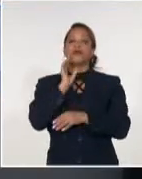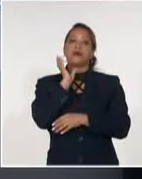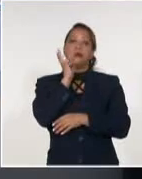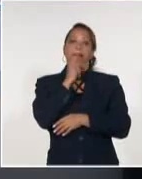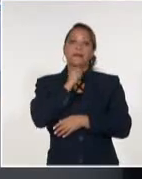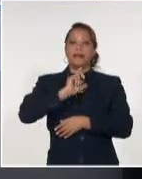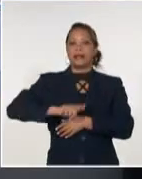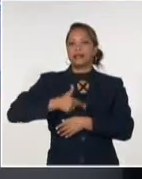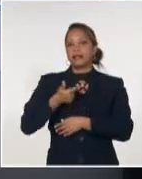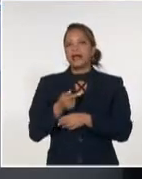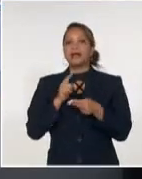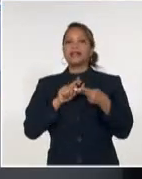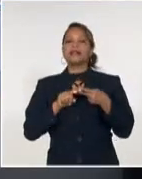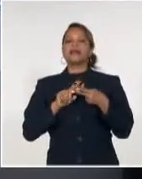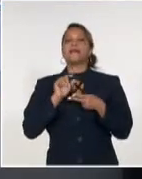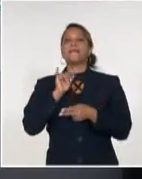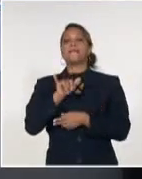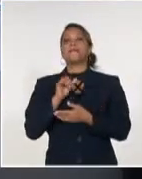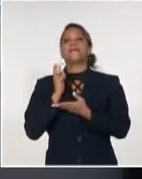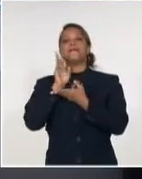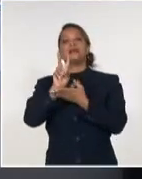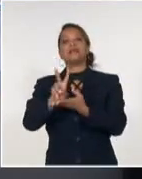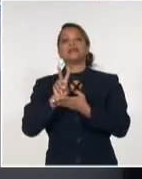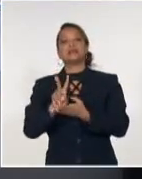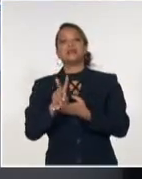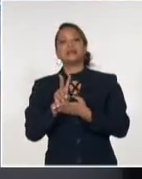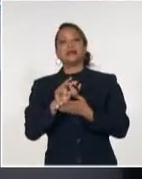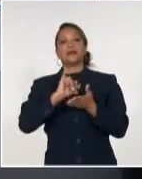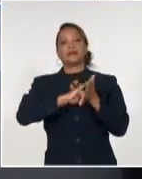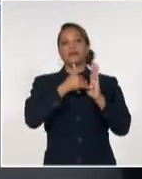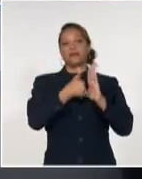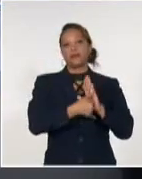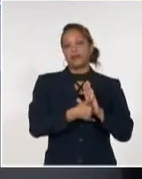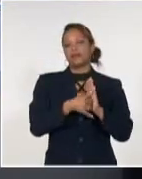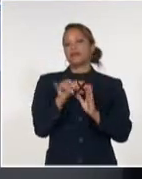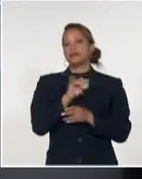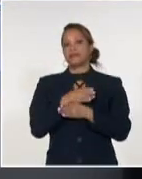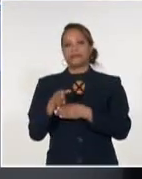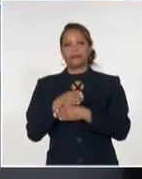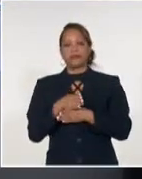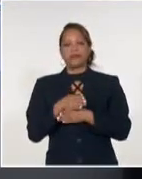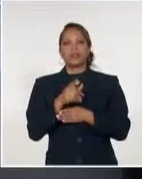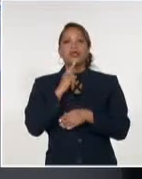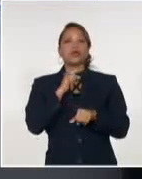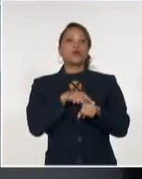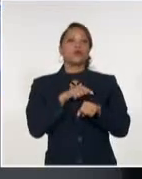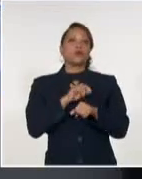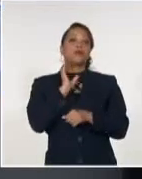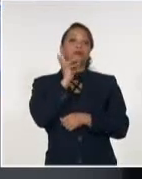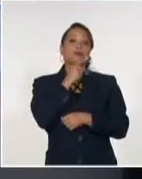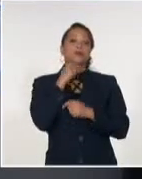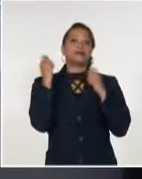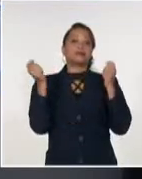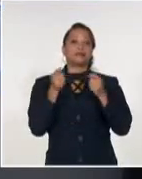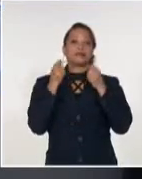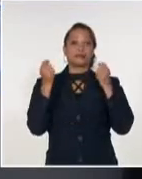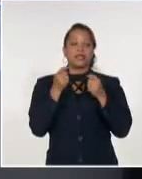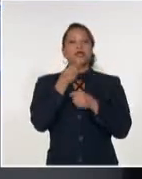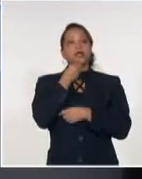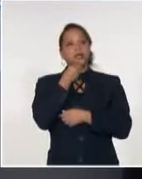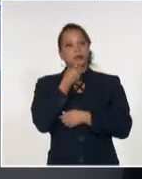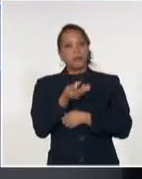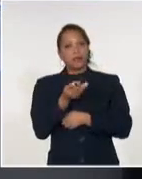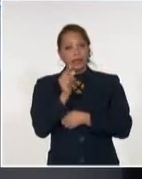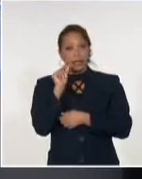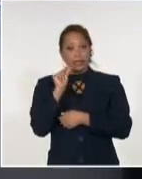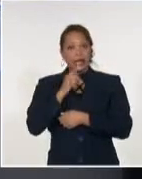estarán haciendo visitas a proyectos socioculturales comunitarios. Y uno de los momentos hermosos que va a tener el festival es poder propiciar que esos artistas